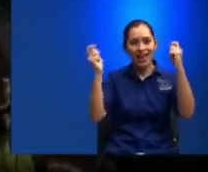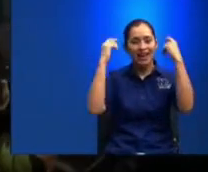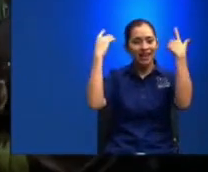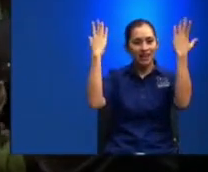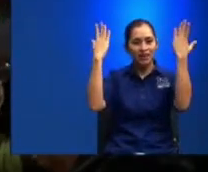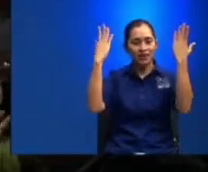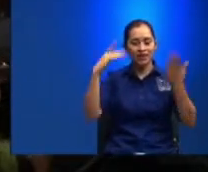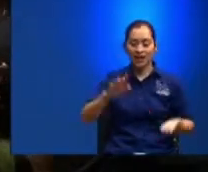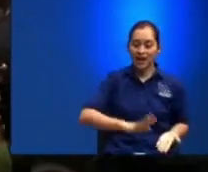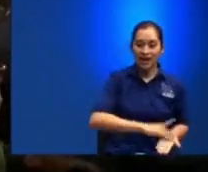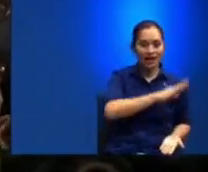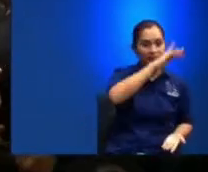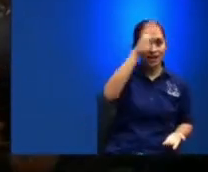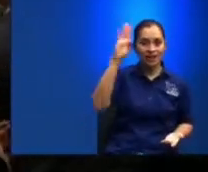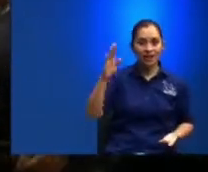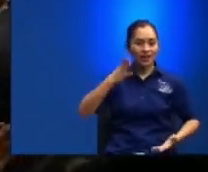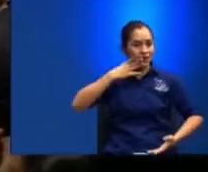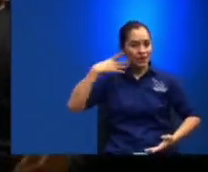murió dios